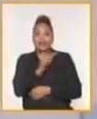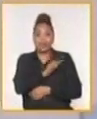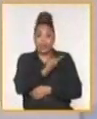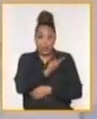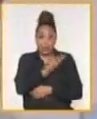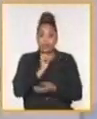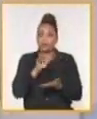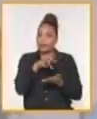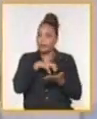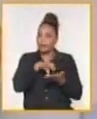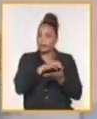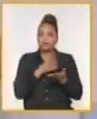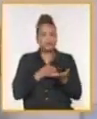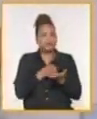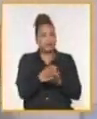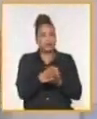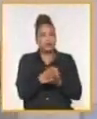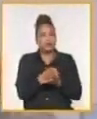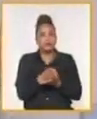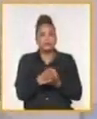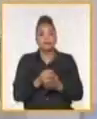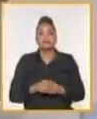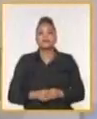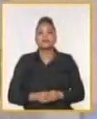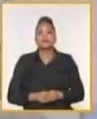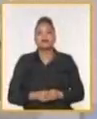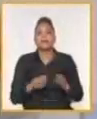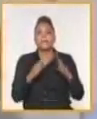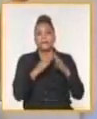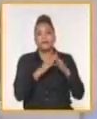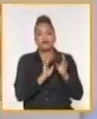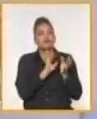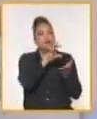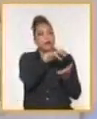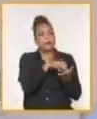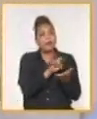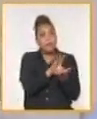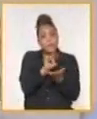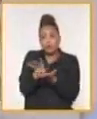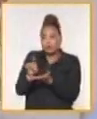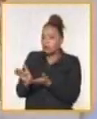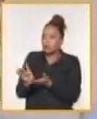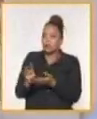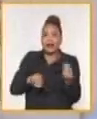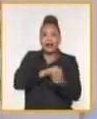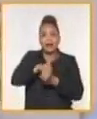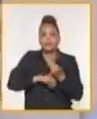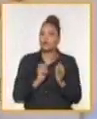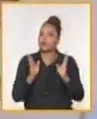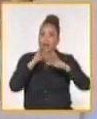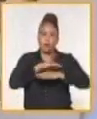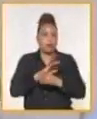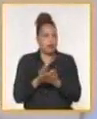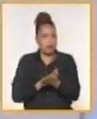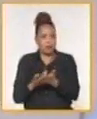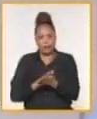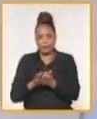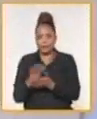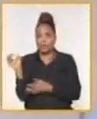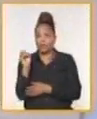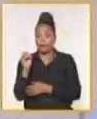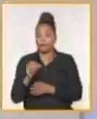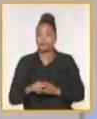escombros, pero no va a haber expulsión ni va a haber traslado por mucha presión que están haciendo.